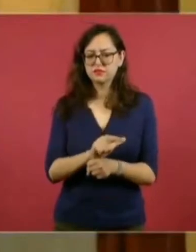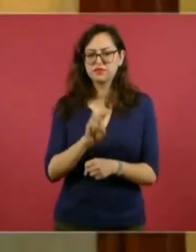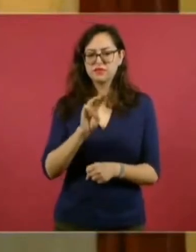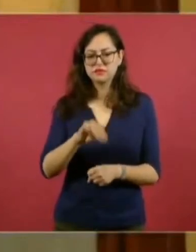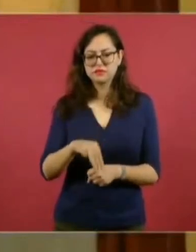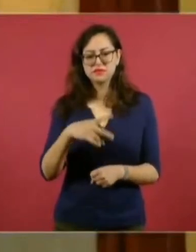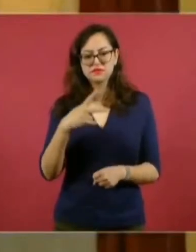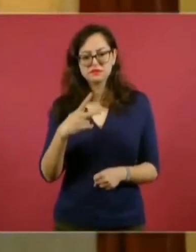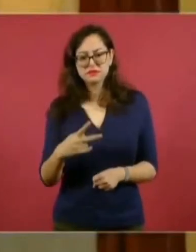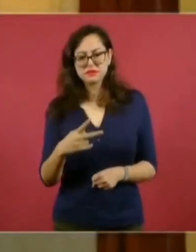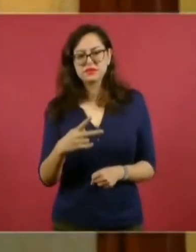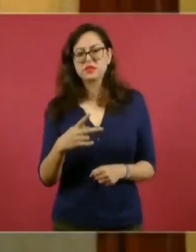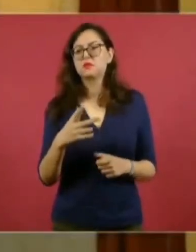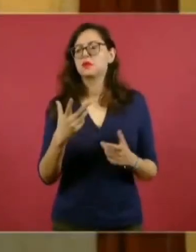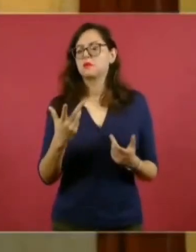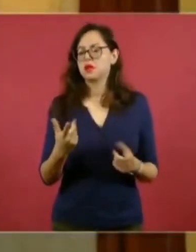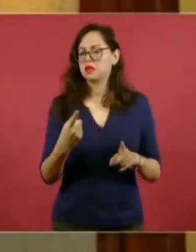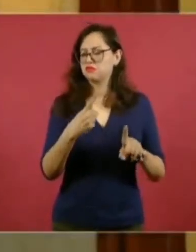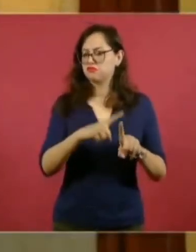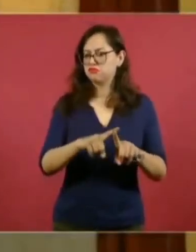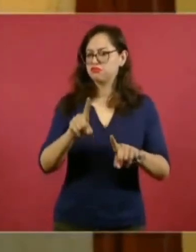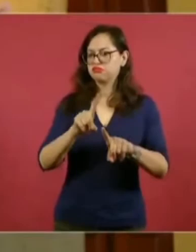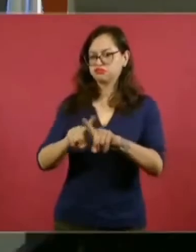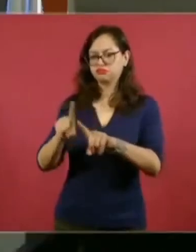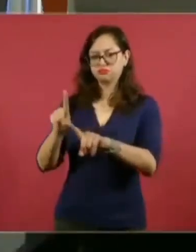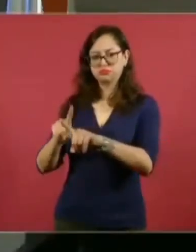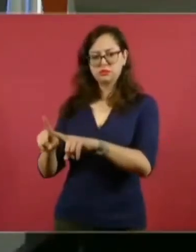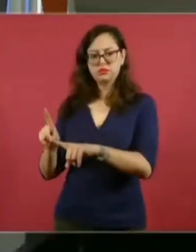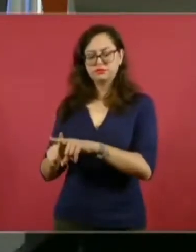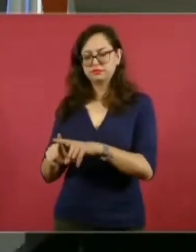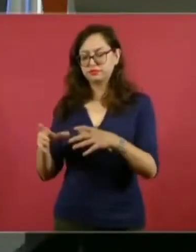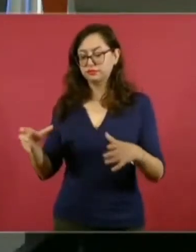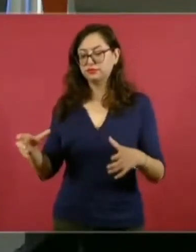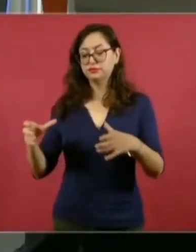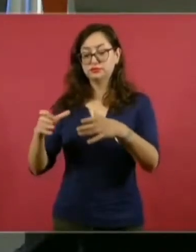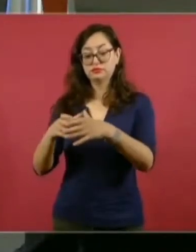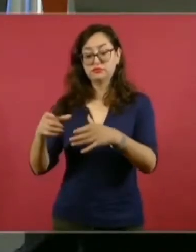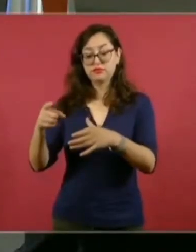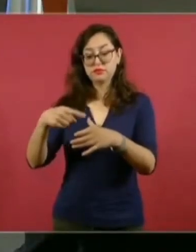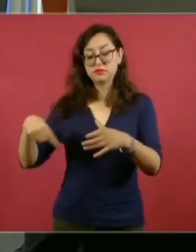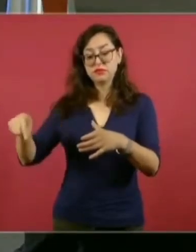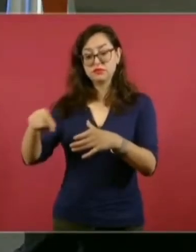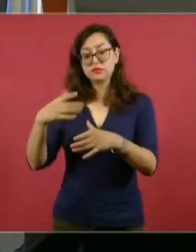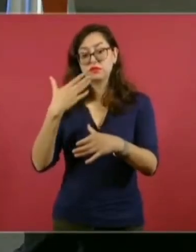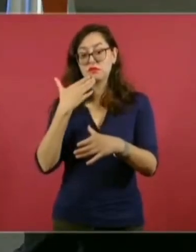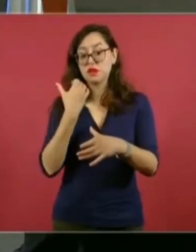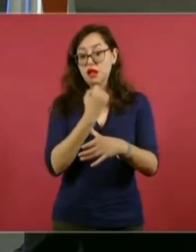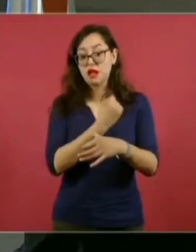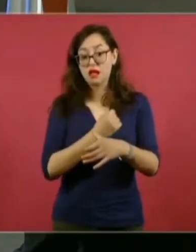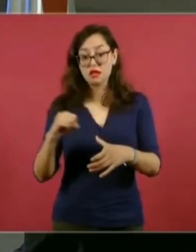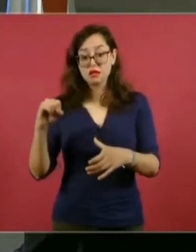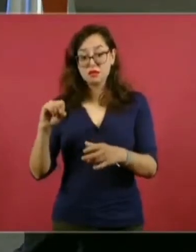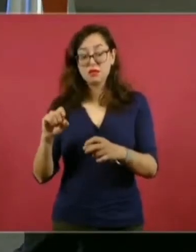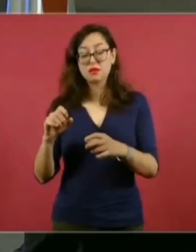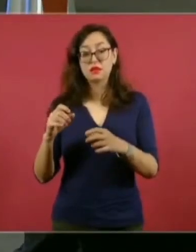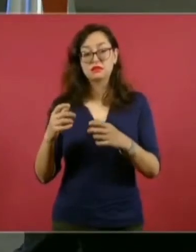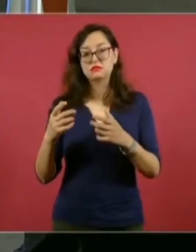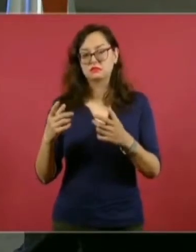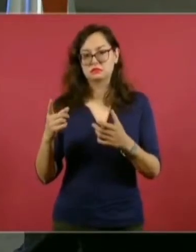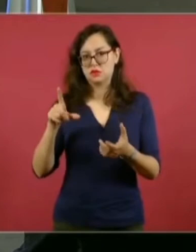ministerios públicos y los integrantes del grupo interdisciplinario de expertos